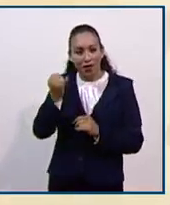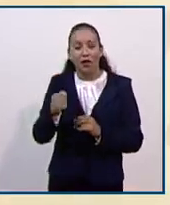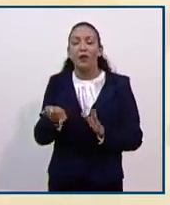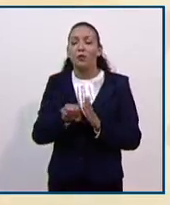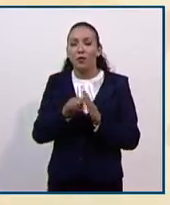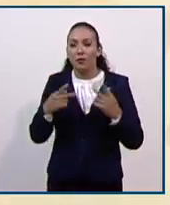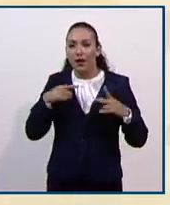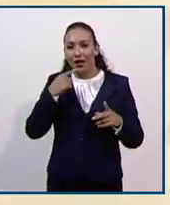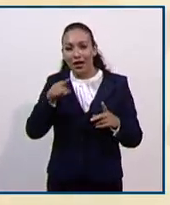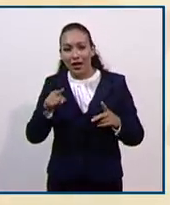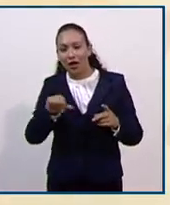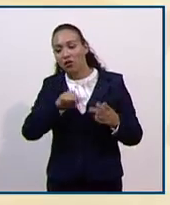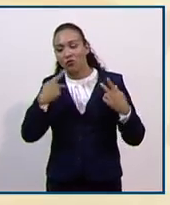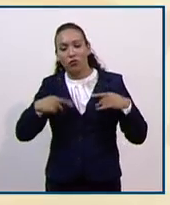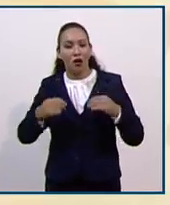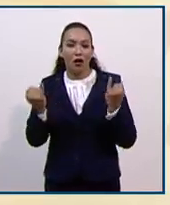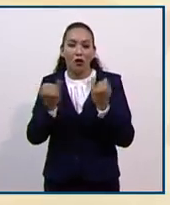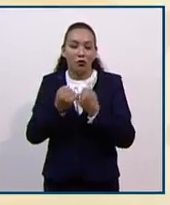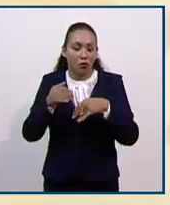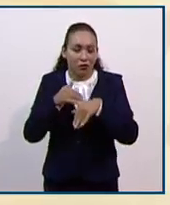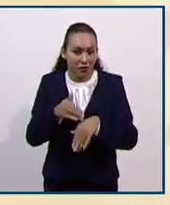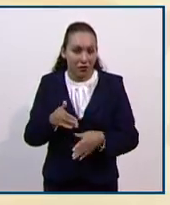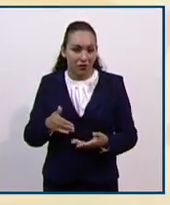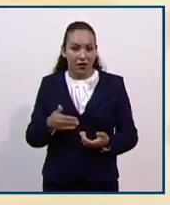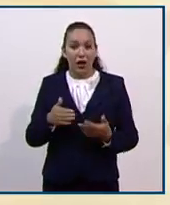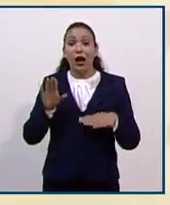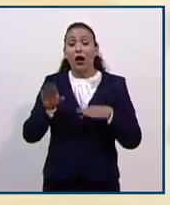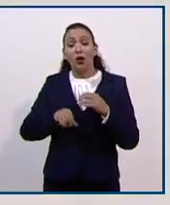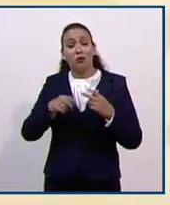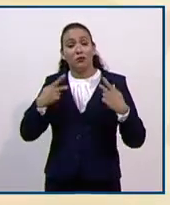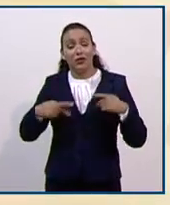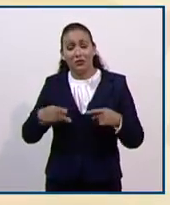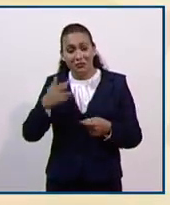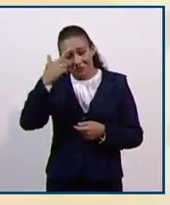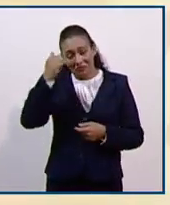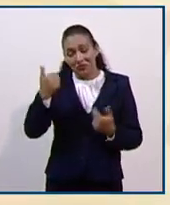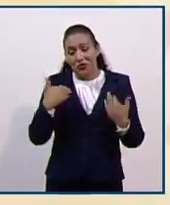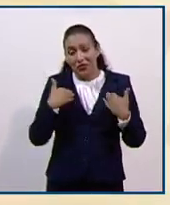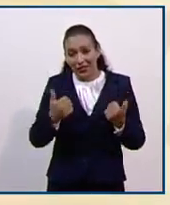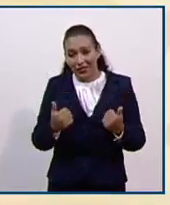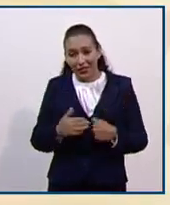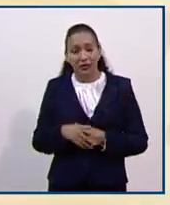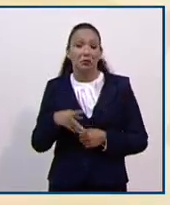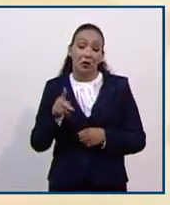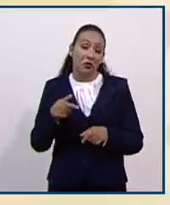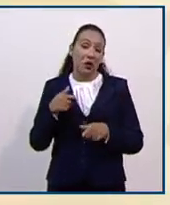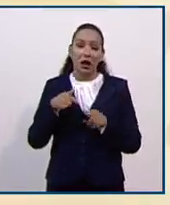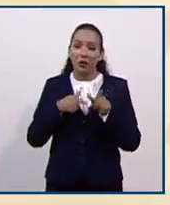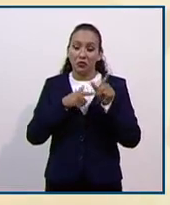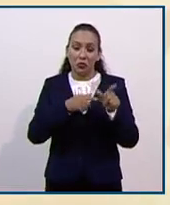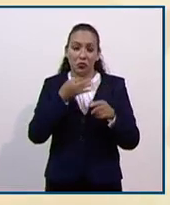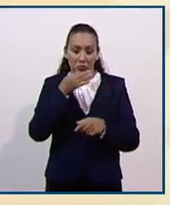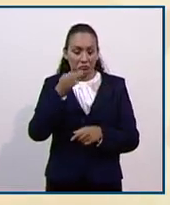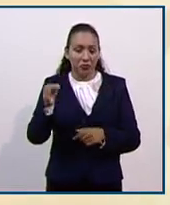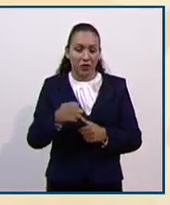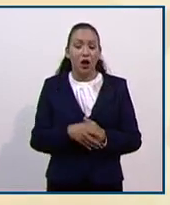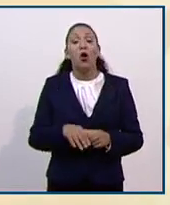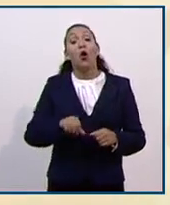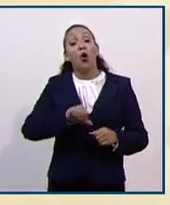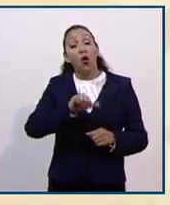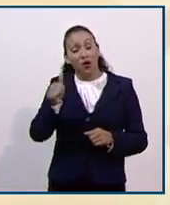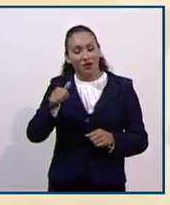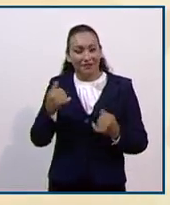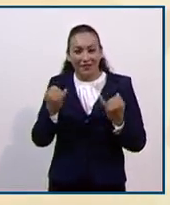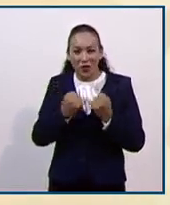o simplemente no entiende cuál es la razón de ese juicio político. En otros casos es propaganda electoral, yo creo que no hay